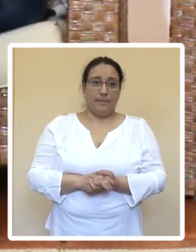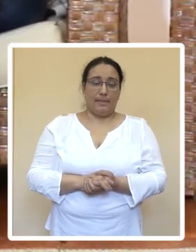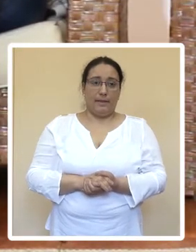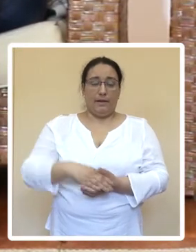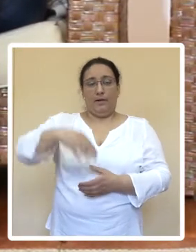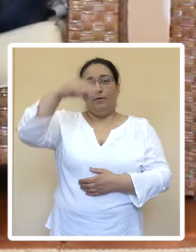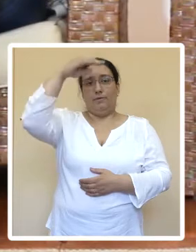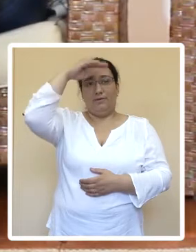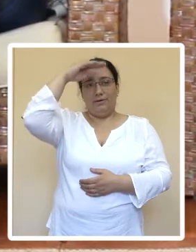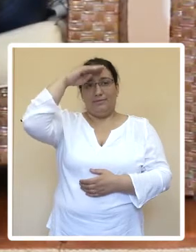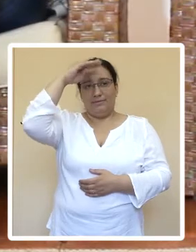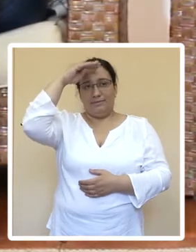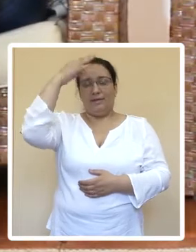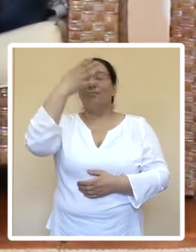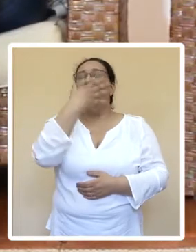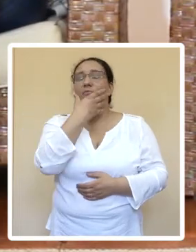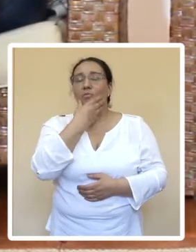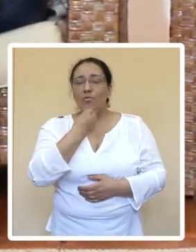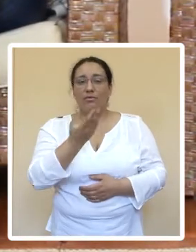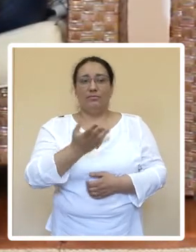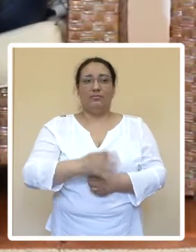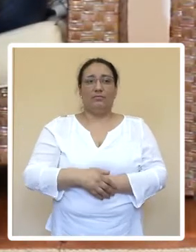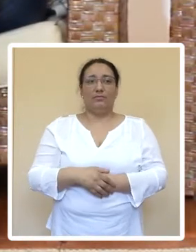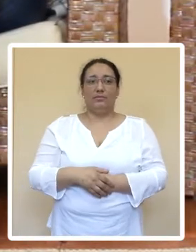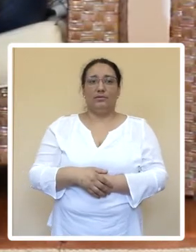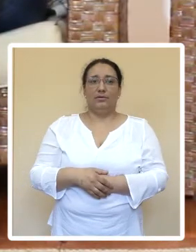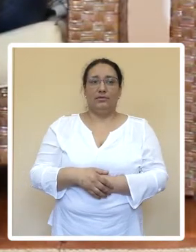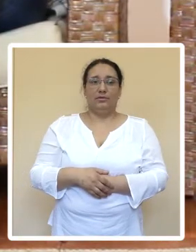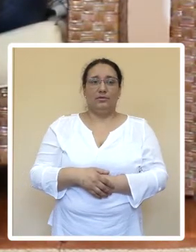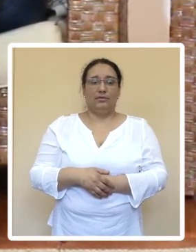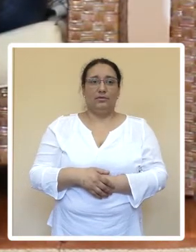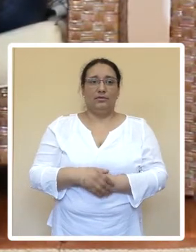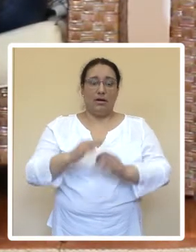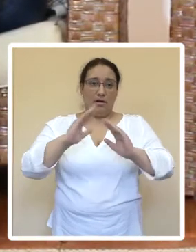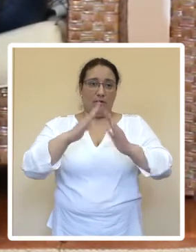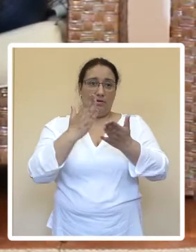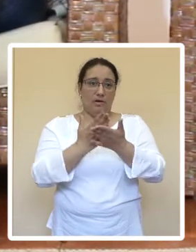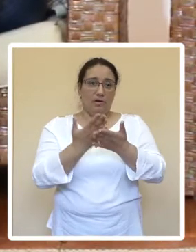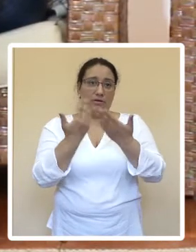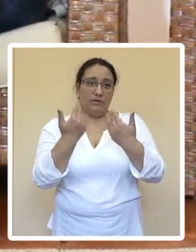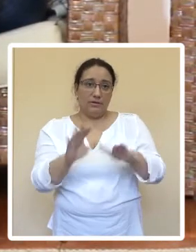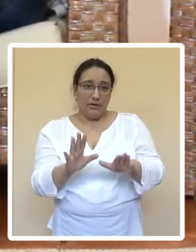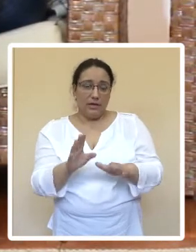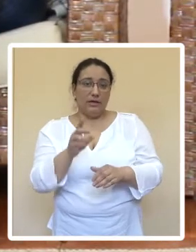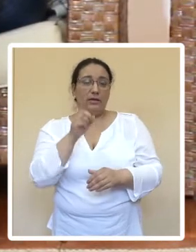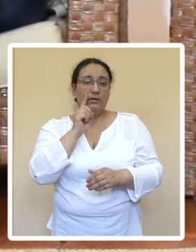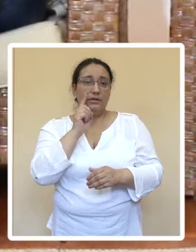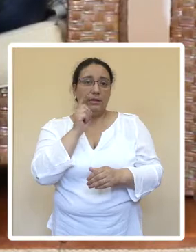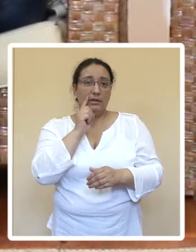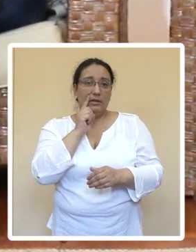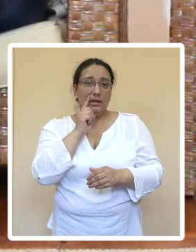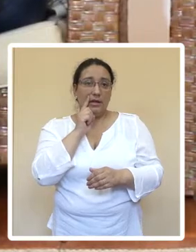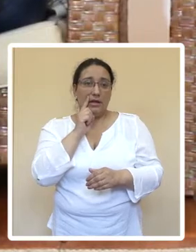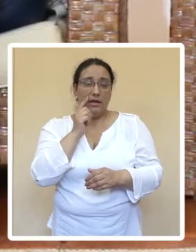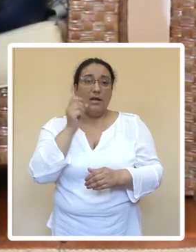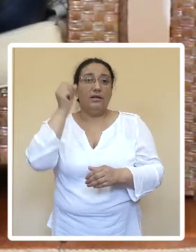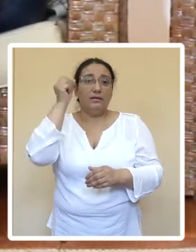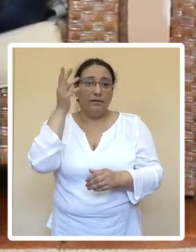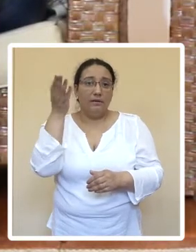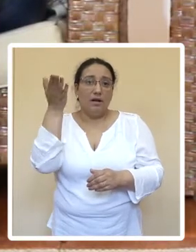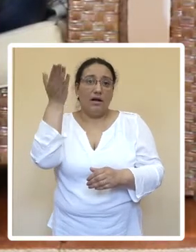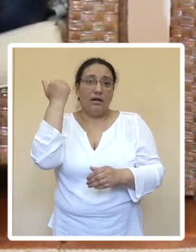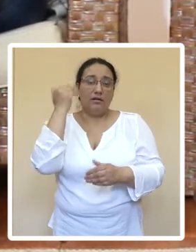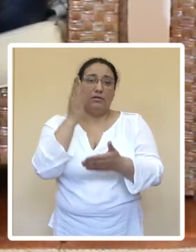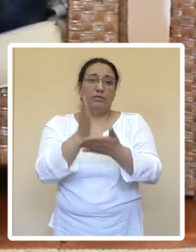Ha sido una experiencia bastante bonita. Ya el colegio ya tenía un conocimiento de lenguaje de